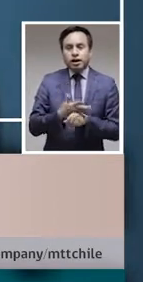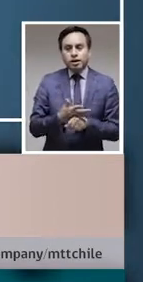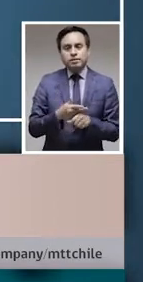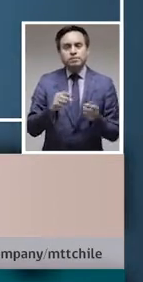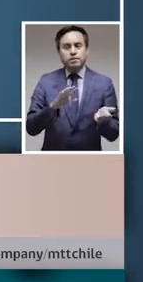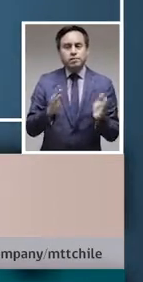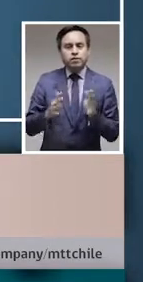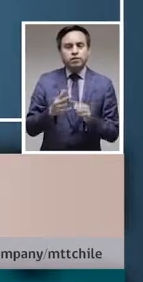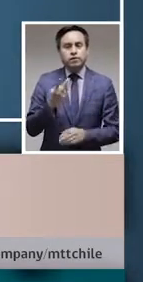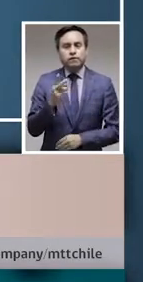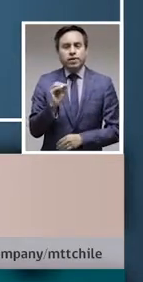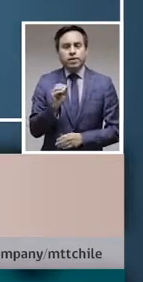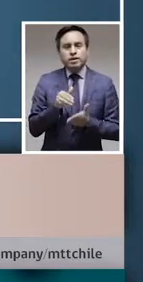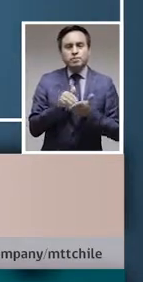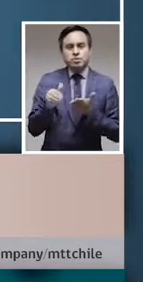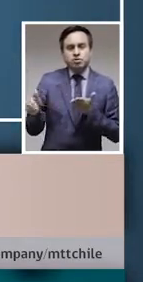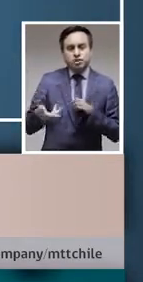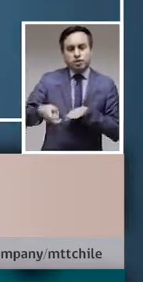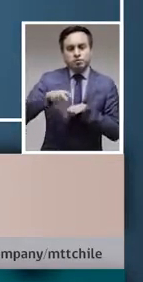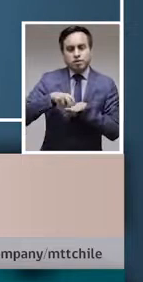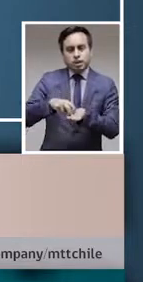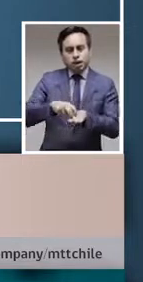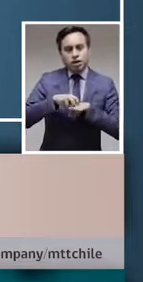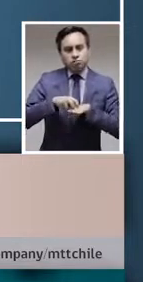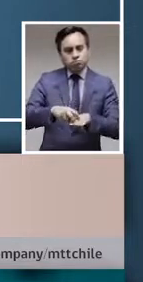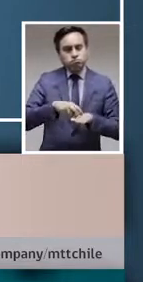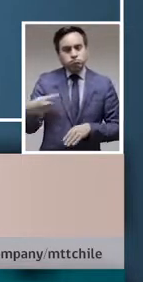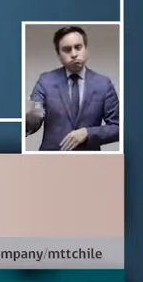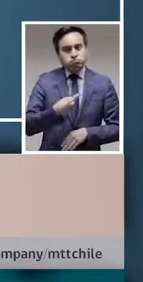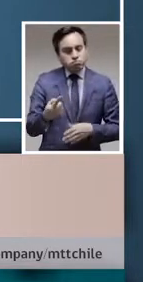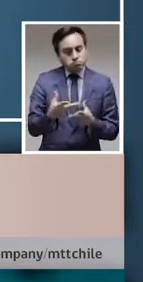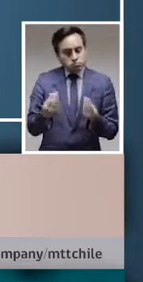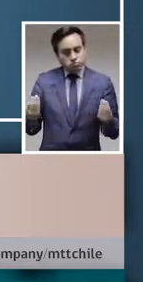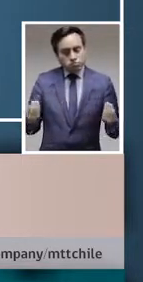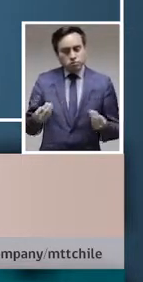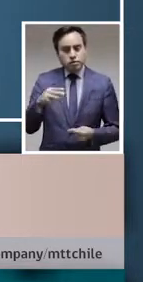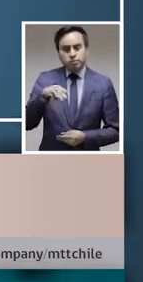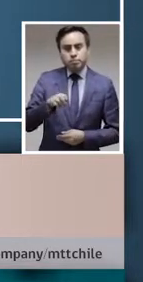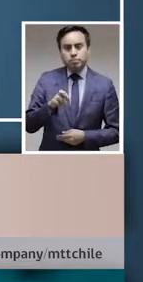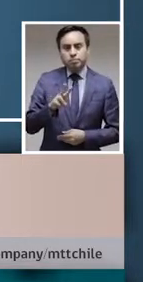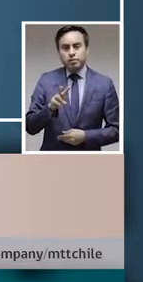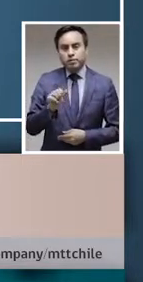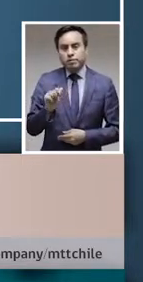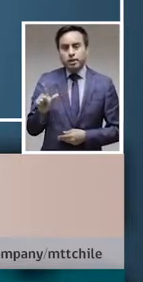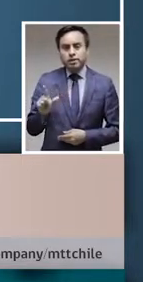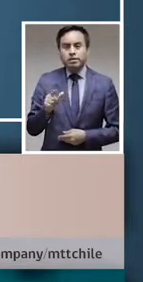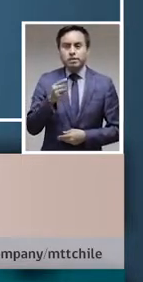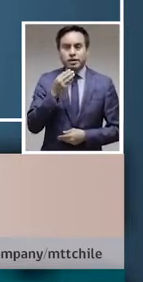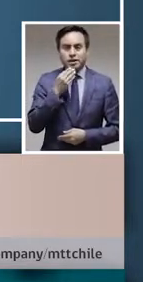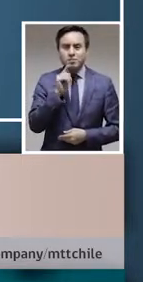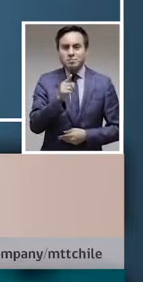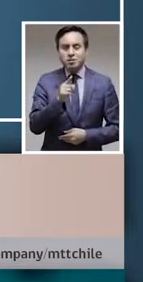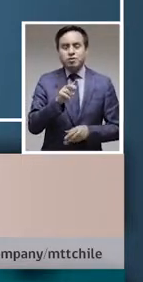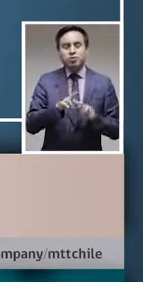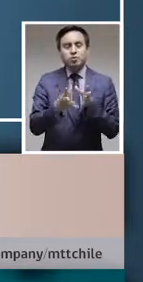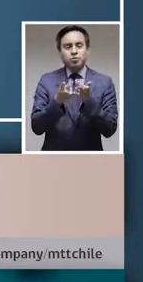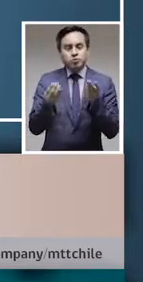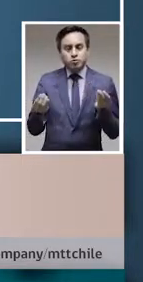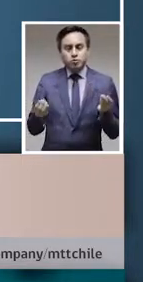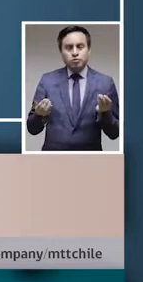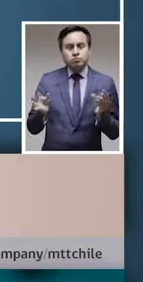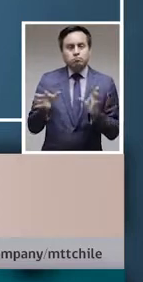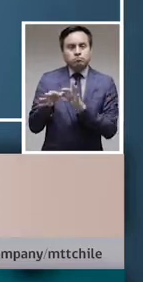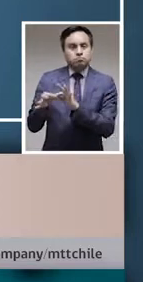registraron más de 20 millones de pasajeros transportados. Merval también ha probado ser una gran solución para